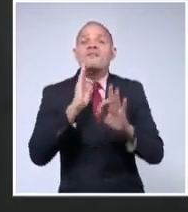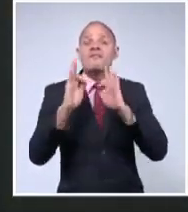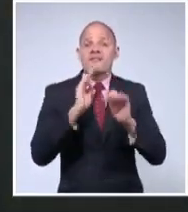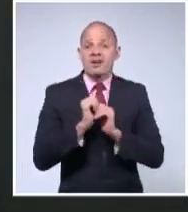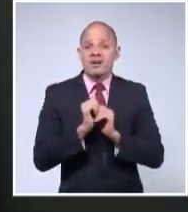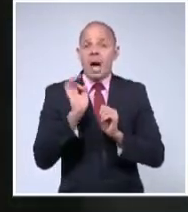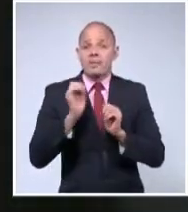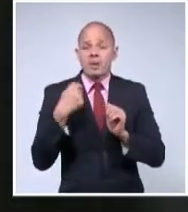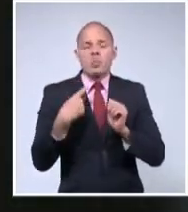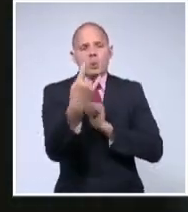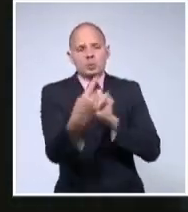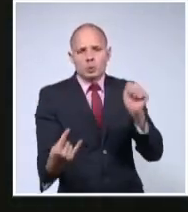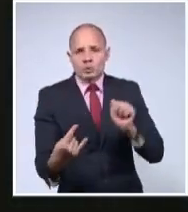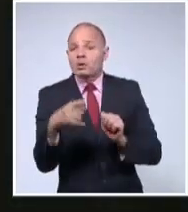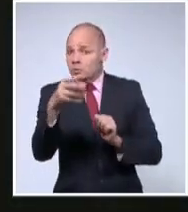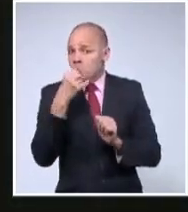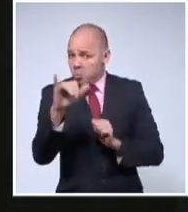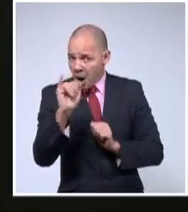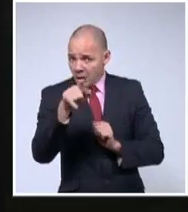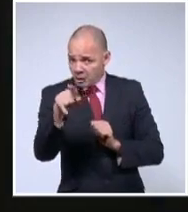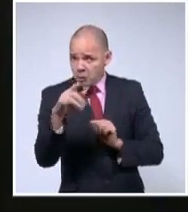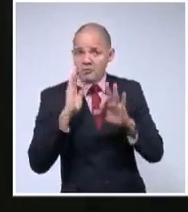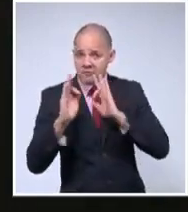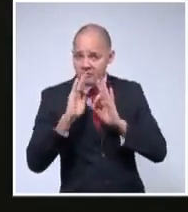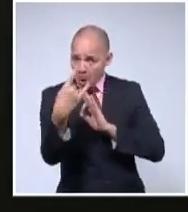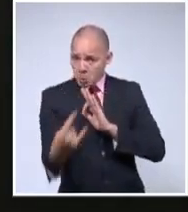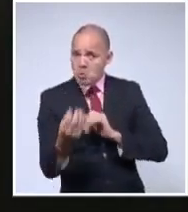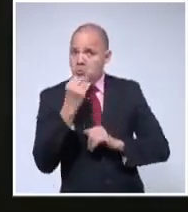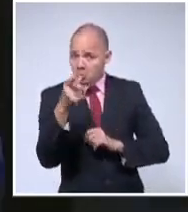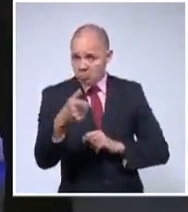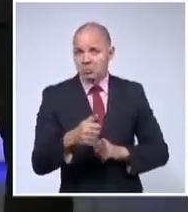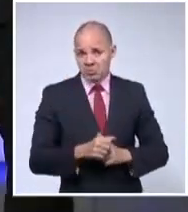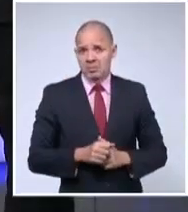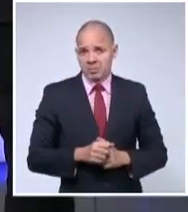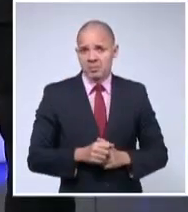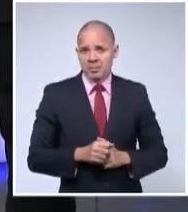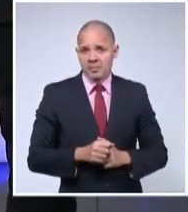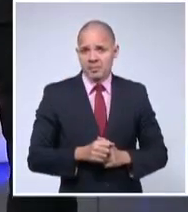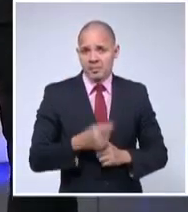ahora mismo en tiempo real. Usted lo puede hacer también.